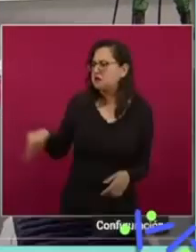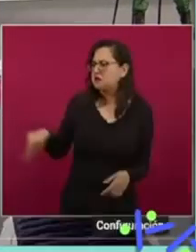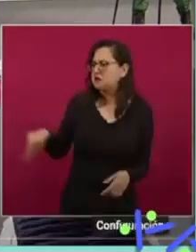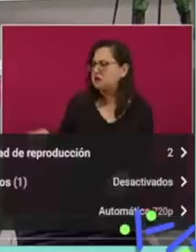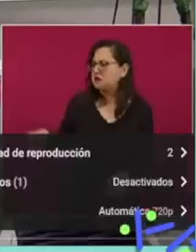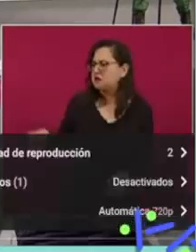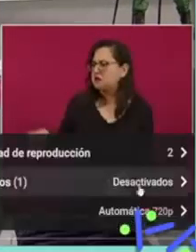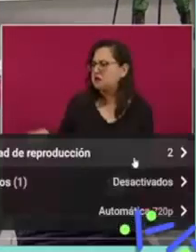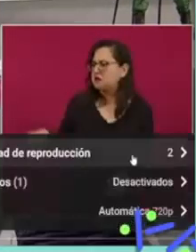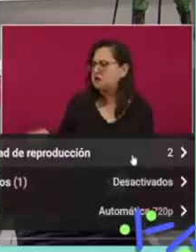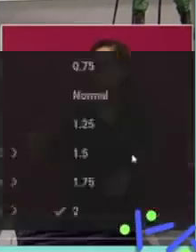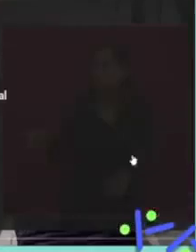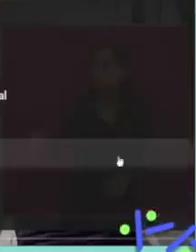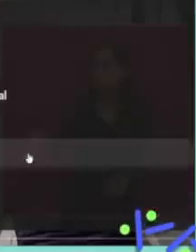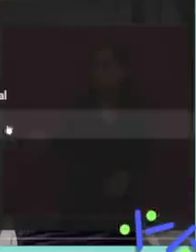perdónenme, ¿tiene velocidad?